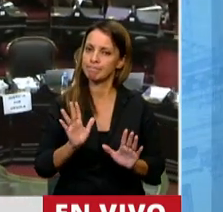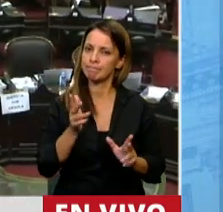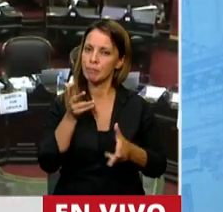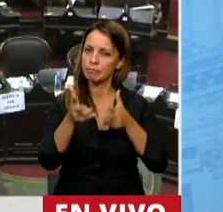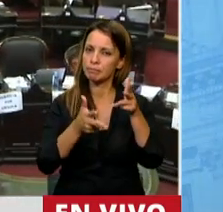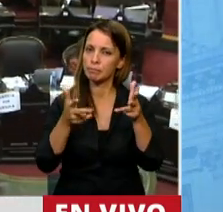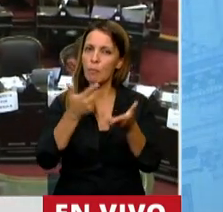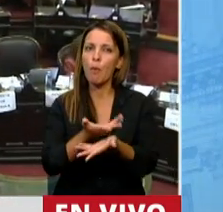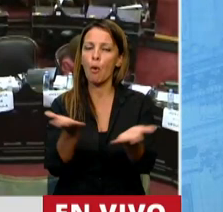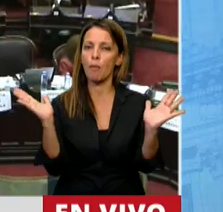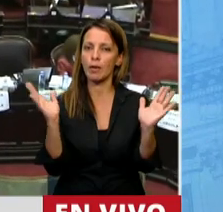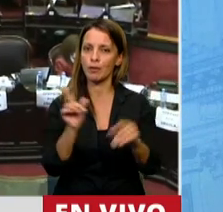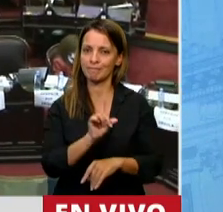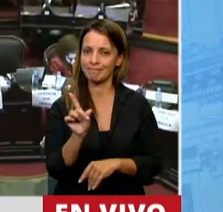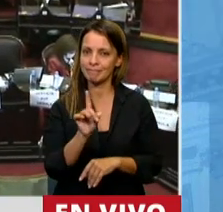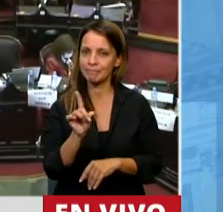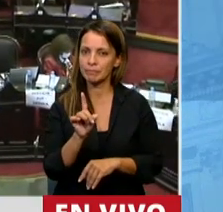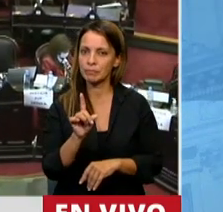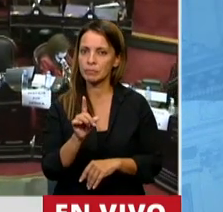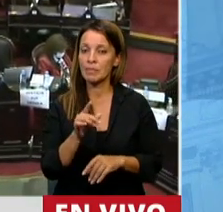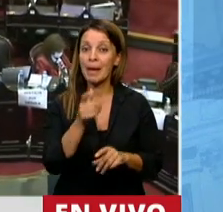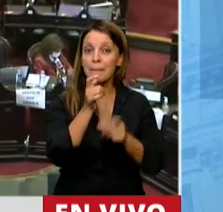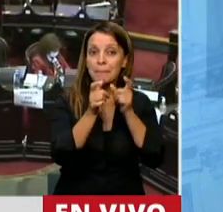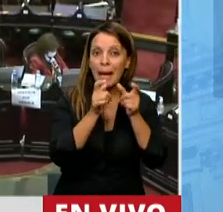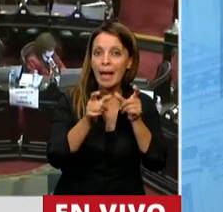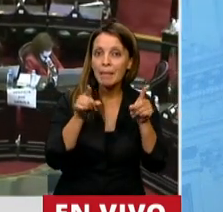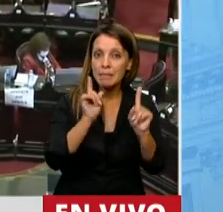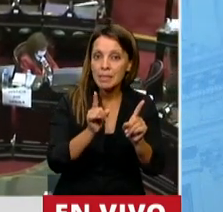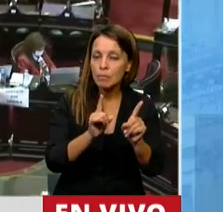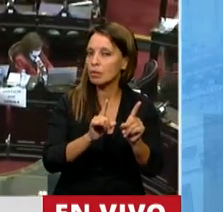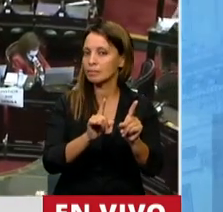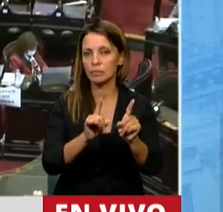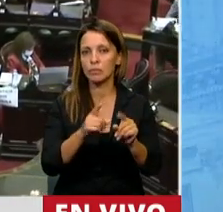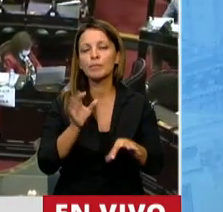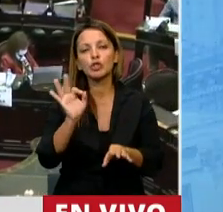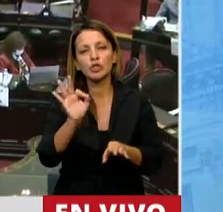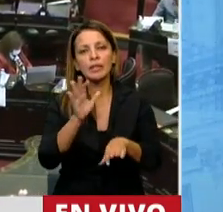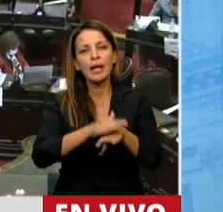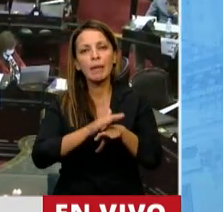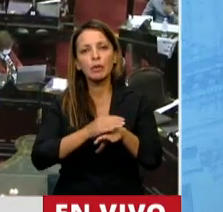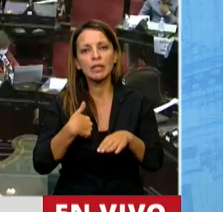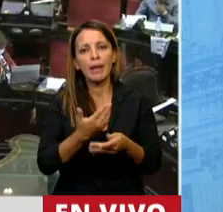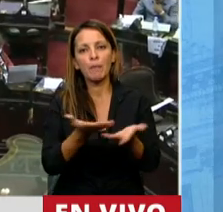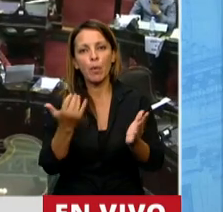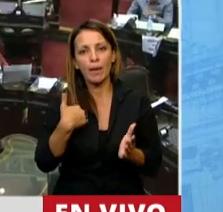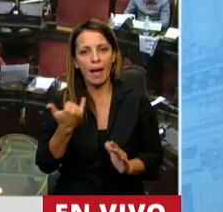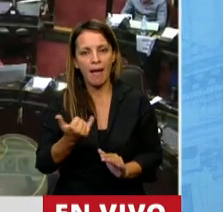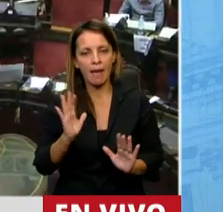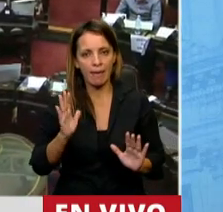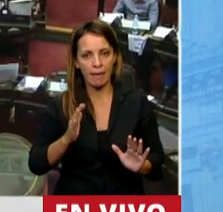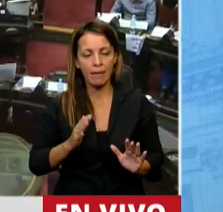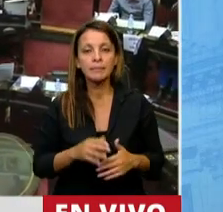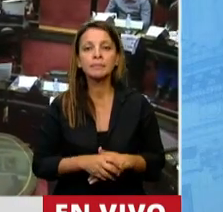plantearlo públicamente y mucho menos en esos términos, justamente por la responsabilidad pública que asume un representante del